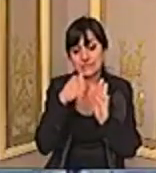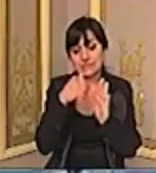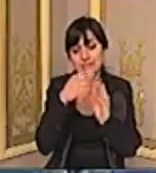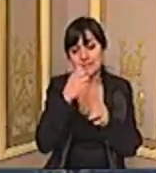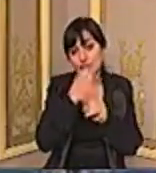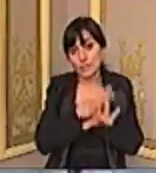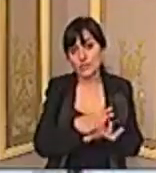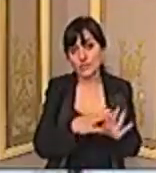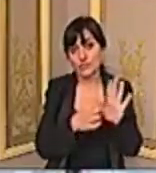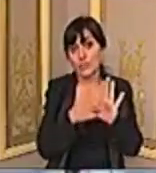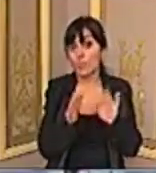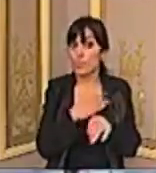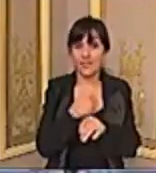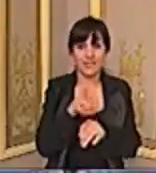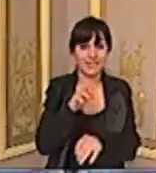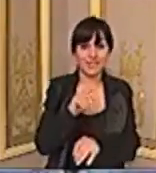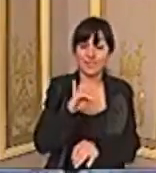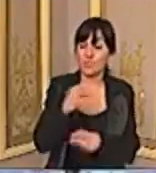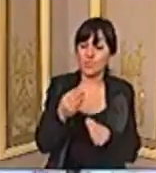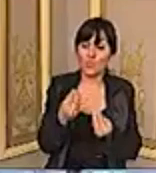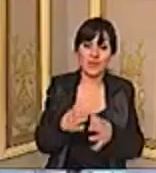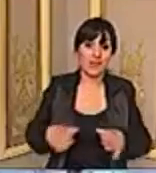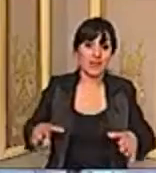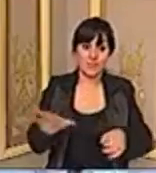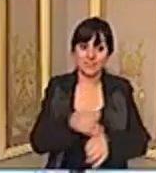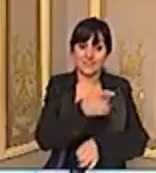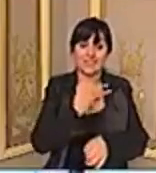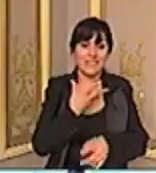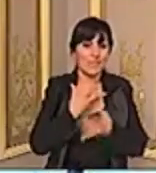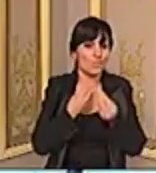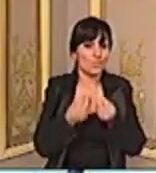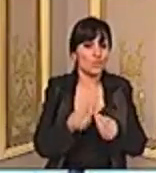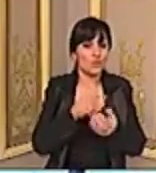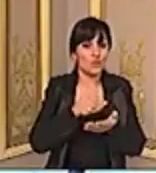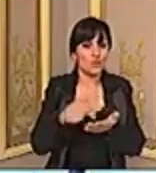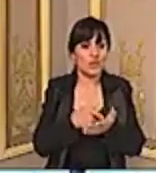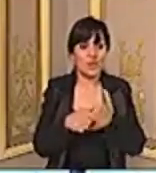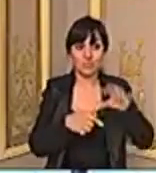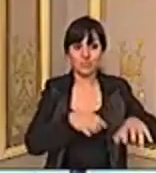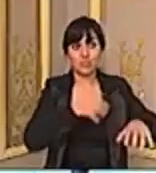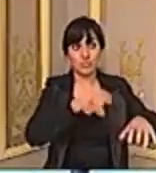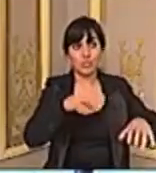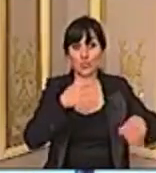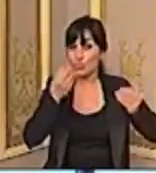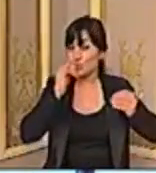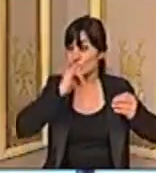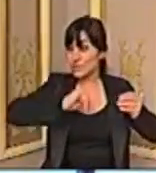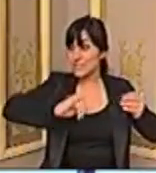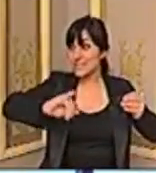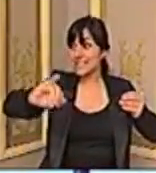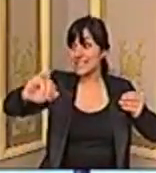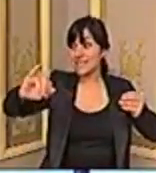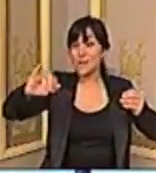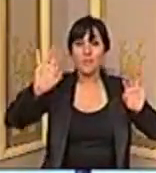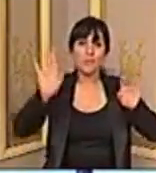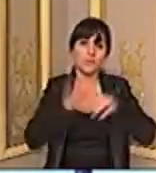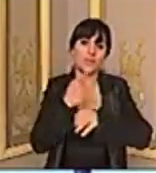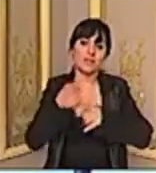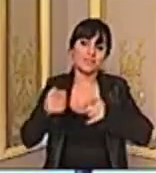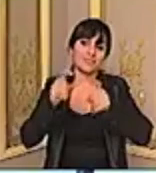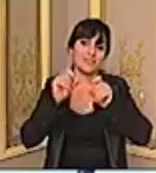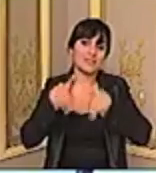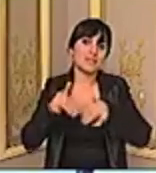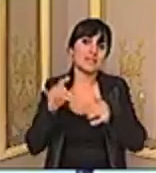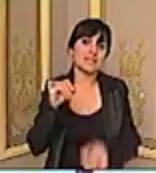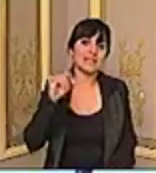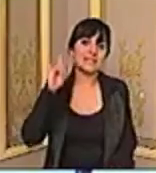reto es muy grande porque tiene muchas localidades y muchas localidades lejanas y por su misma geografía son